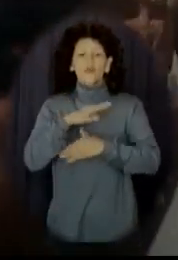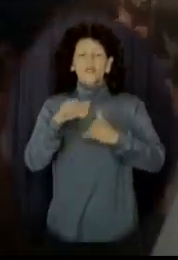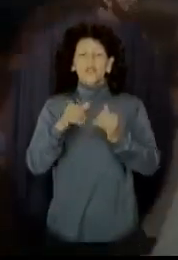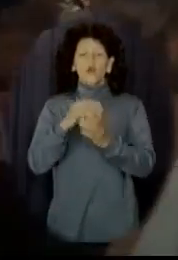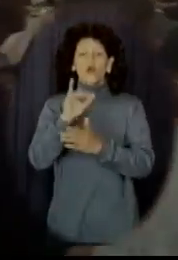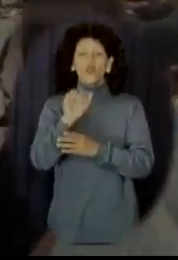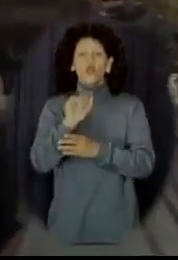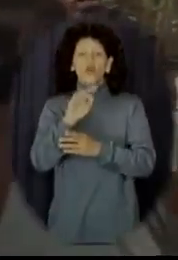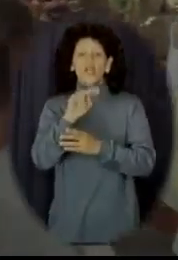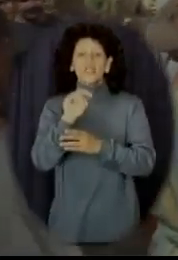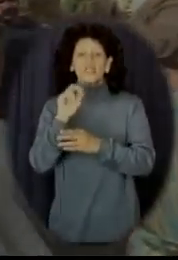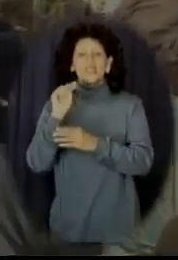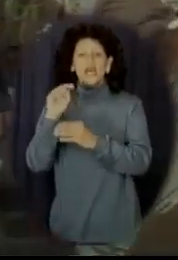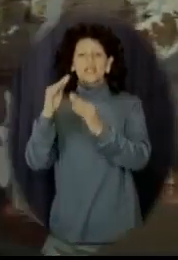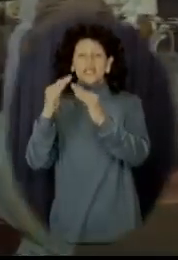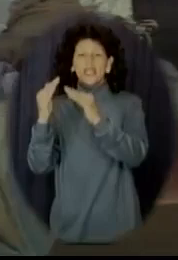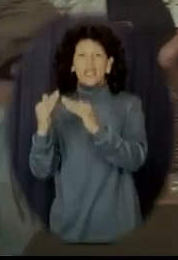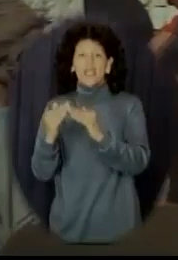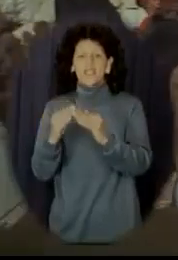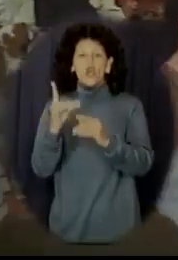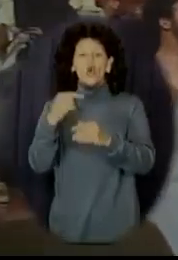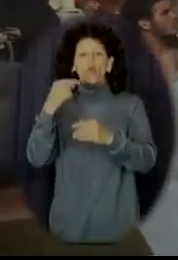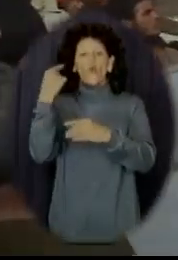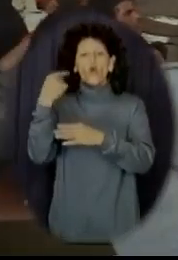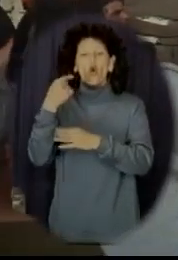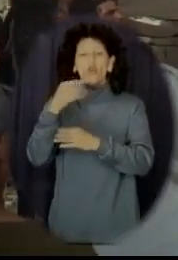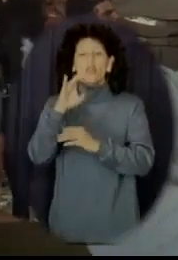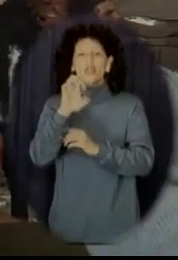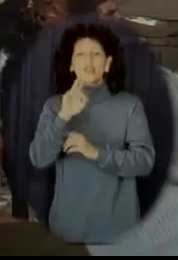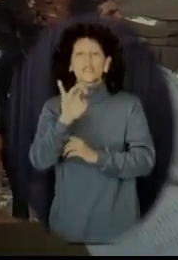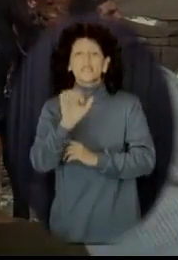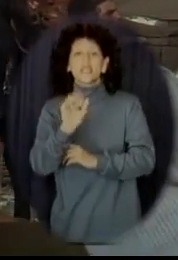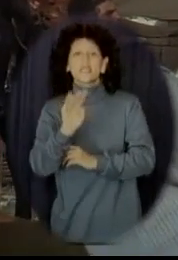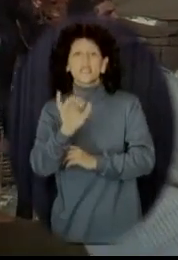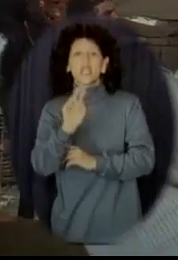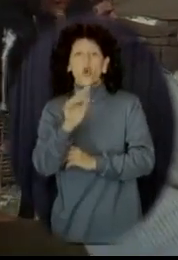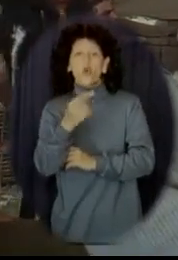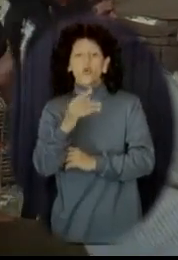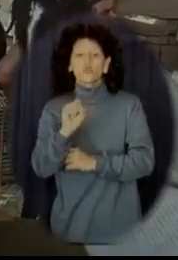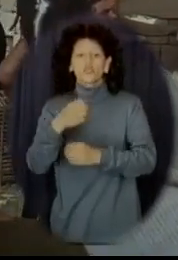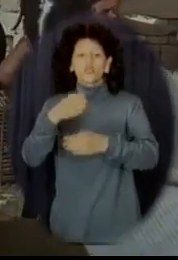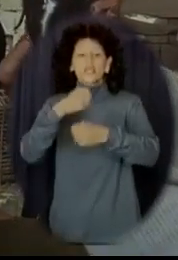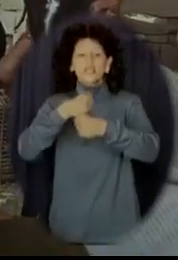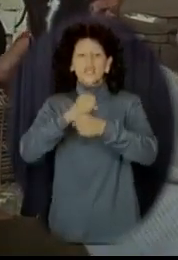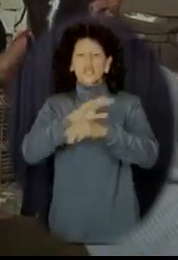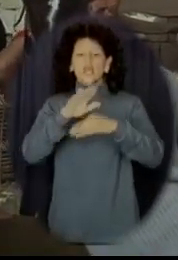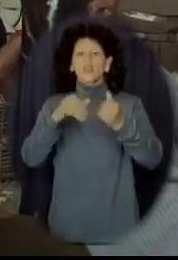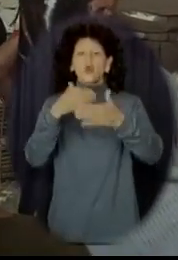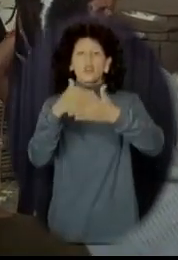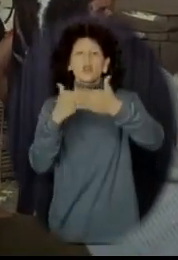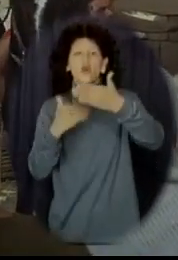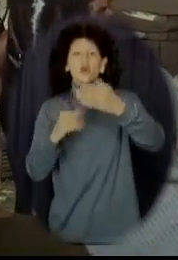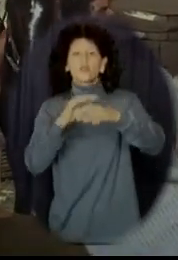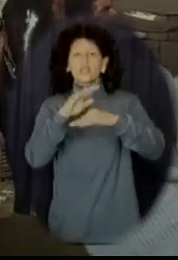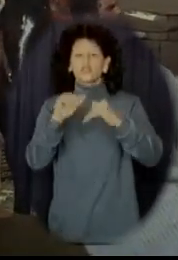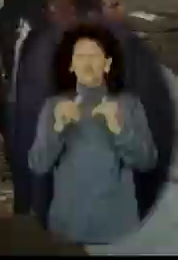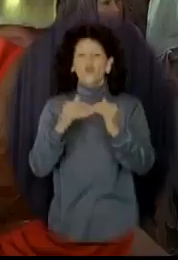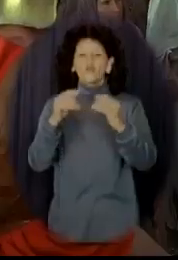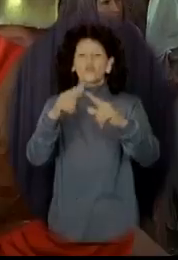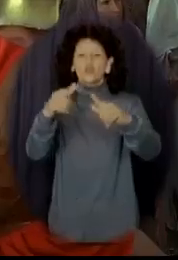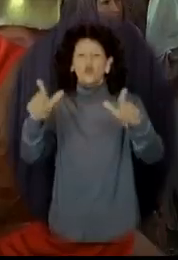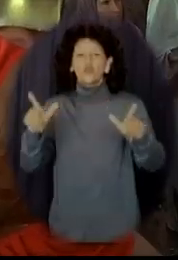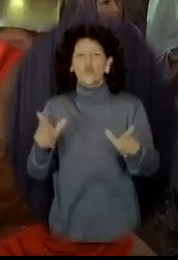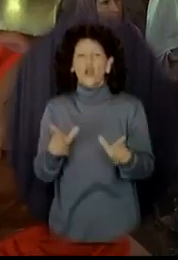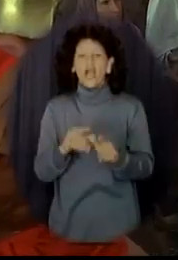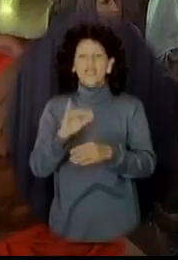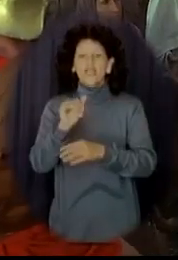¡Escuchen, hombres de Nazaret! Por orden de César Augusto, se realizará un censo